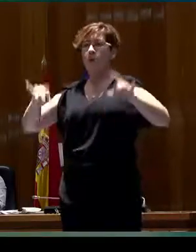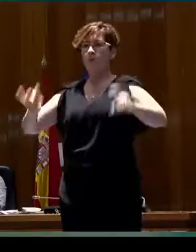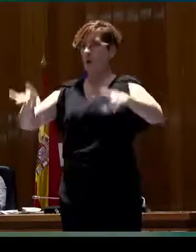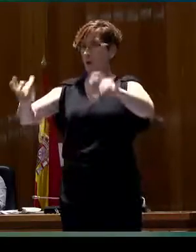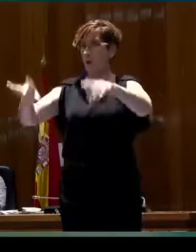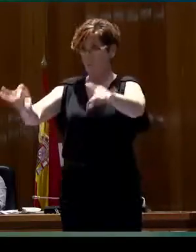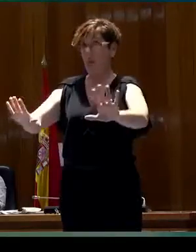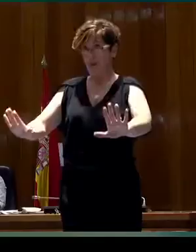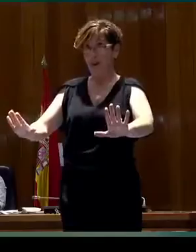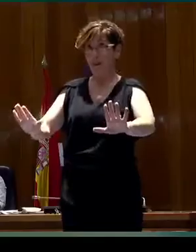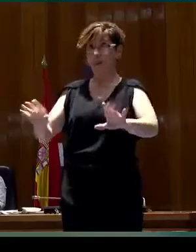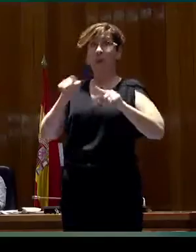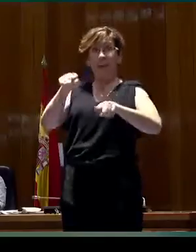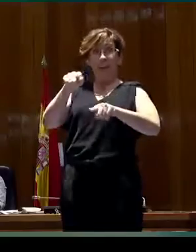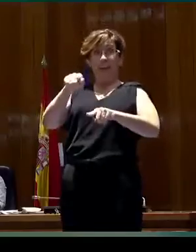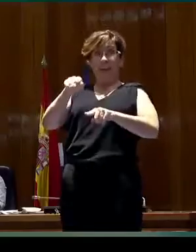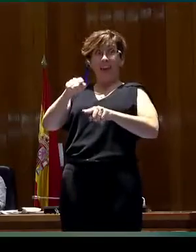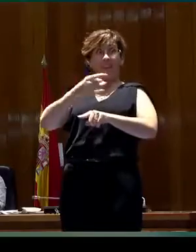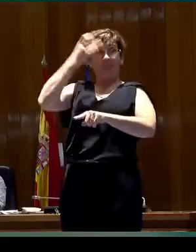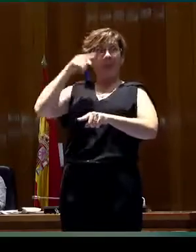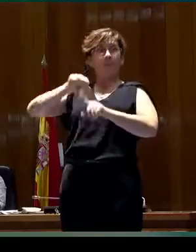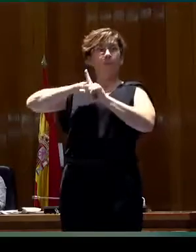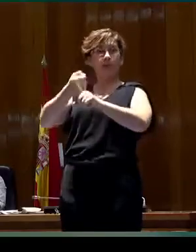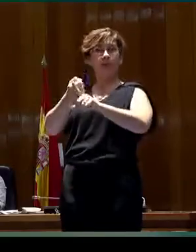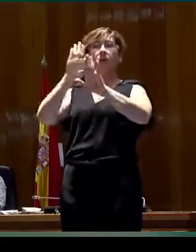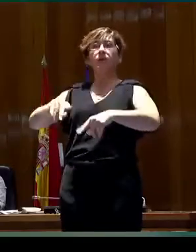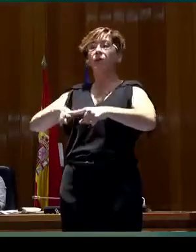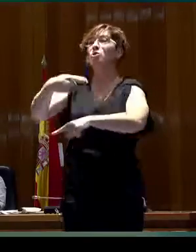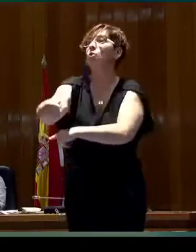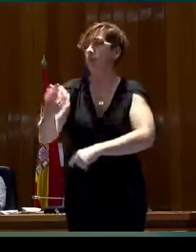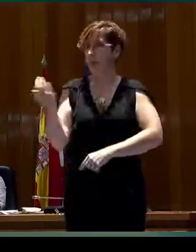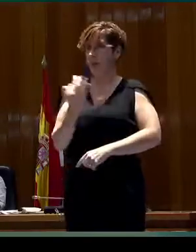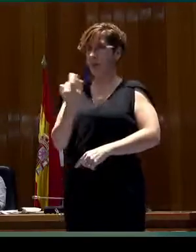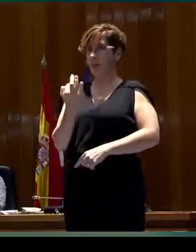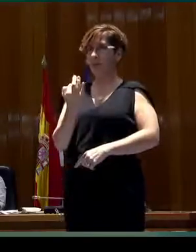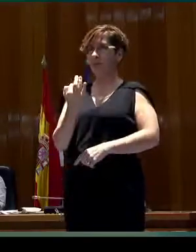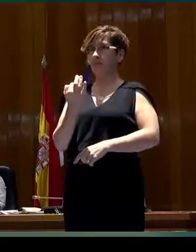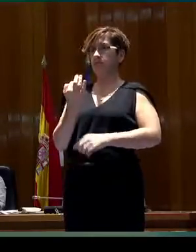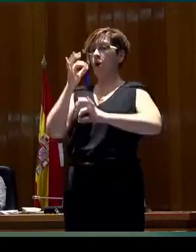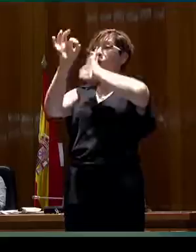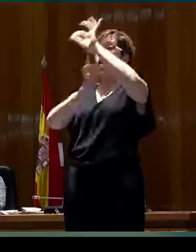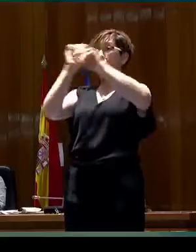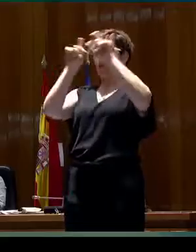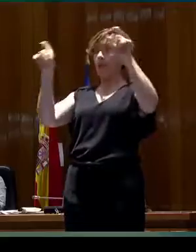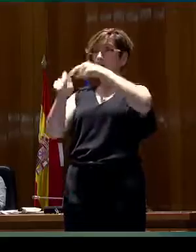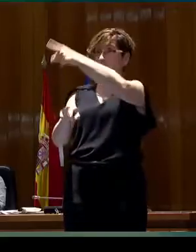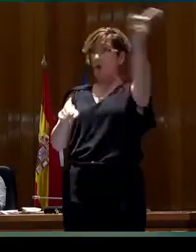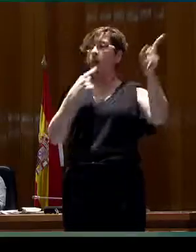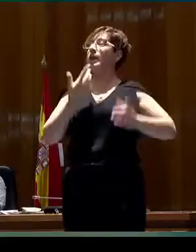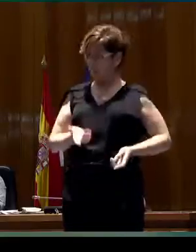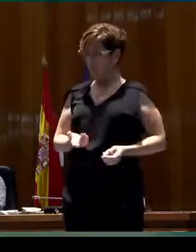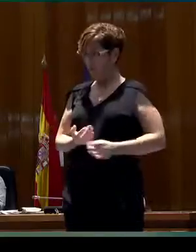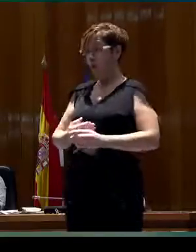hecho, esa presión ha determinado que organismos determinen si efectivamente las competencias son de nivel